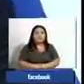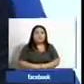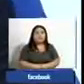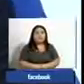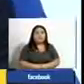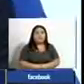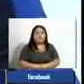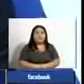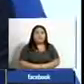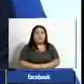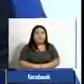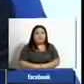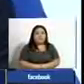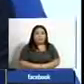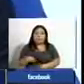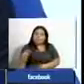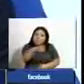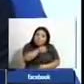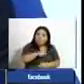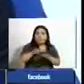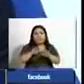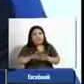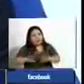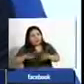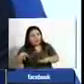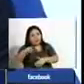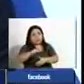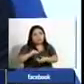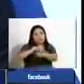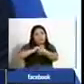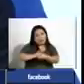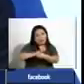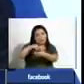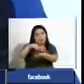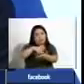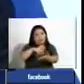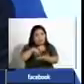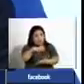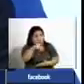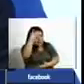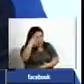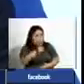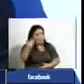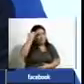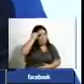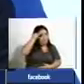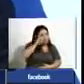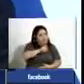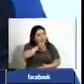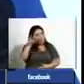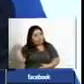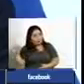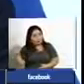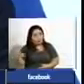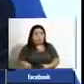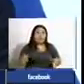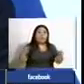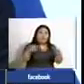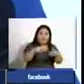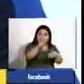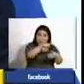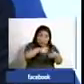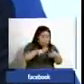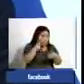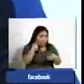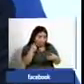Y pedimos mucha tranquilidad y solidaridad a la población el día que le toca. Y a las personas que no están incluidas, pues